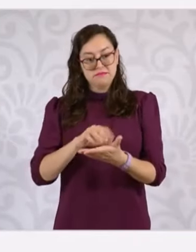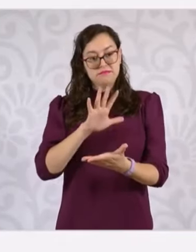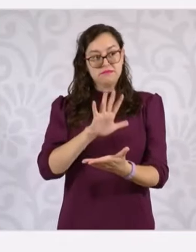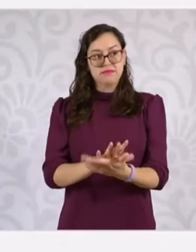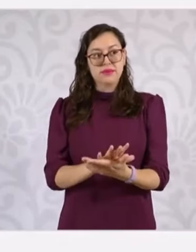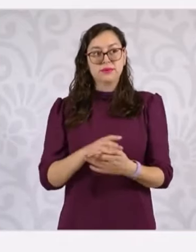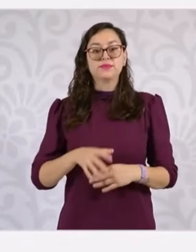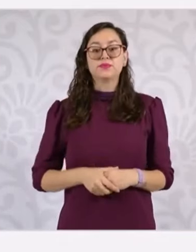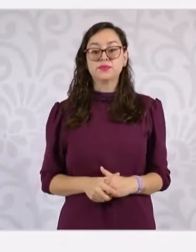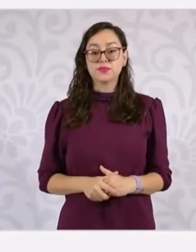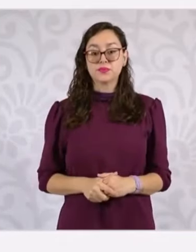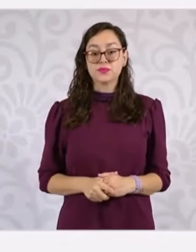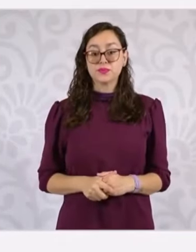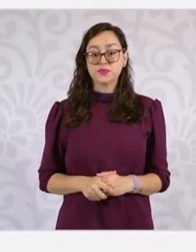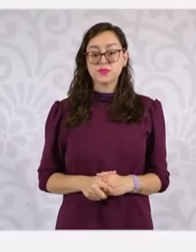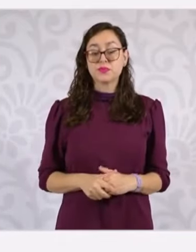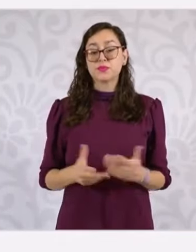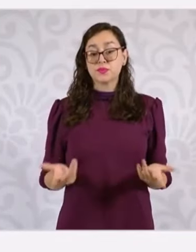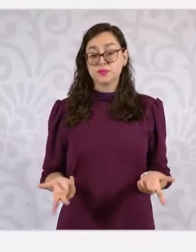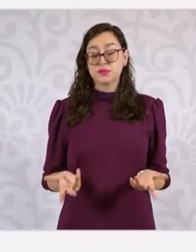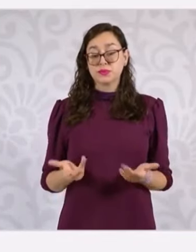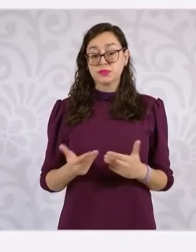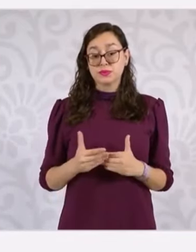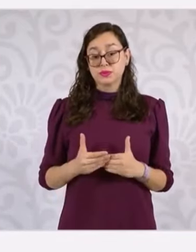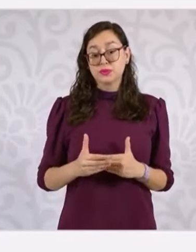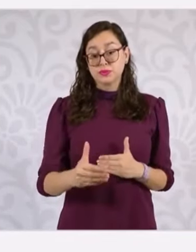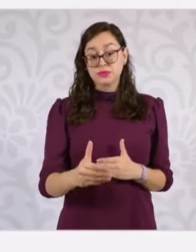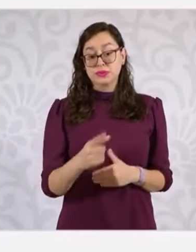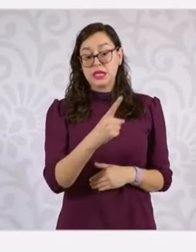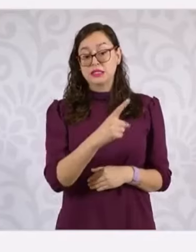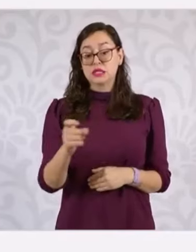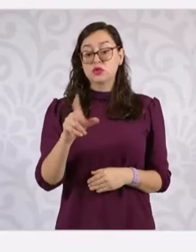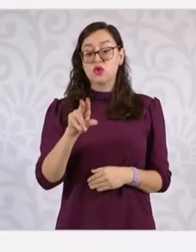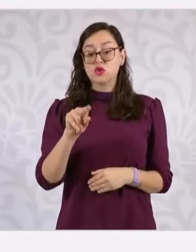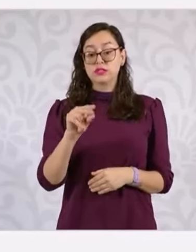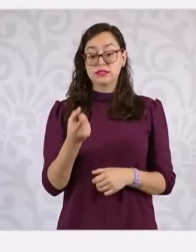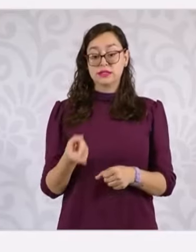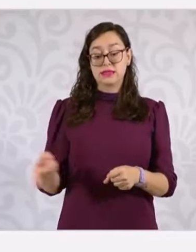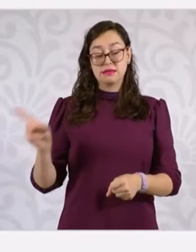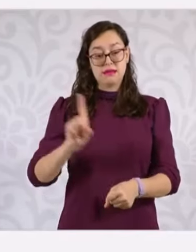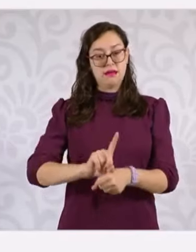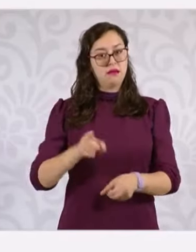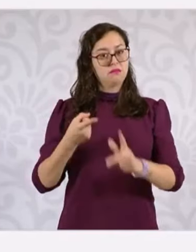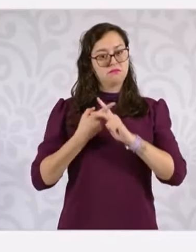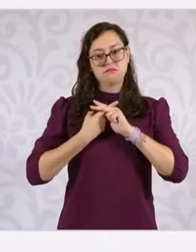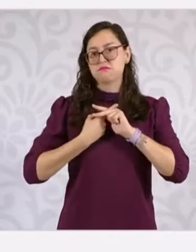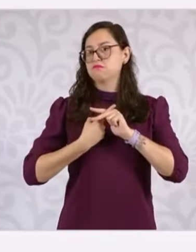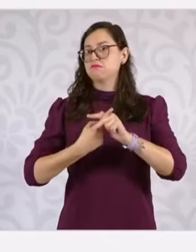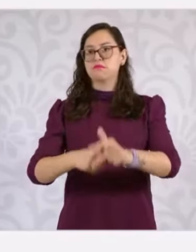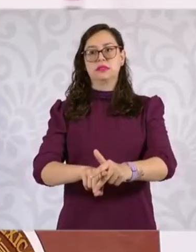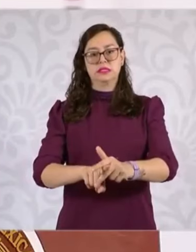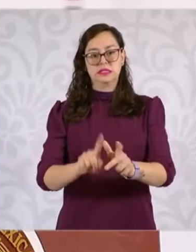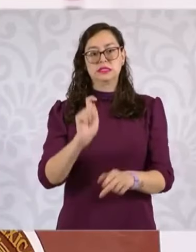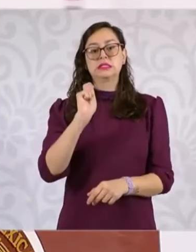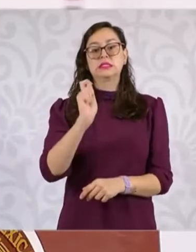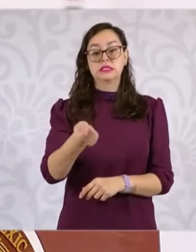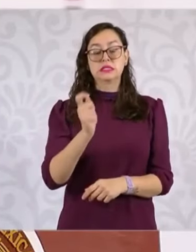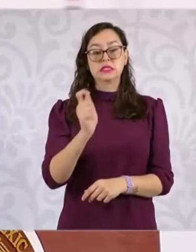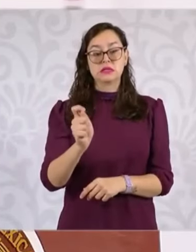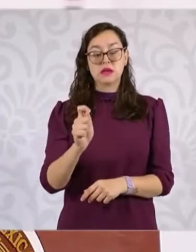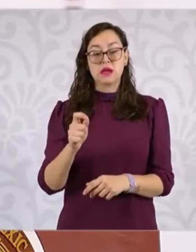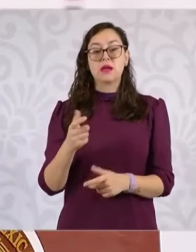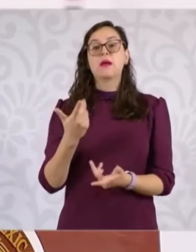Tiene una vigencia de 180 días para entrar en vigor, es decir, el próximo